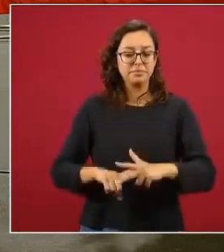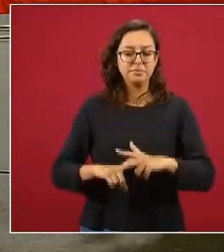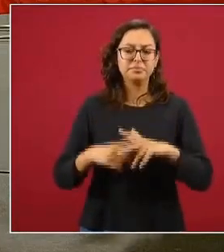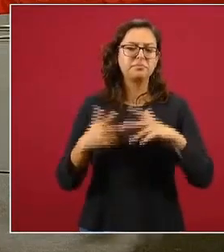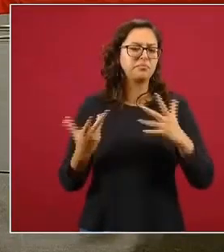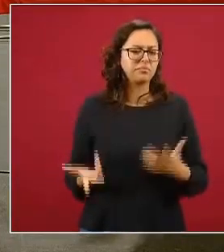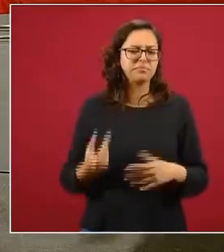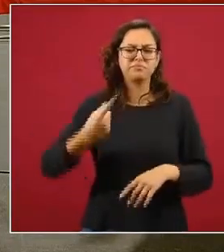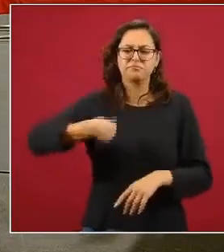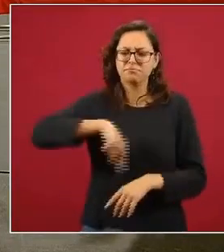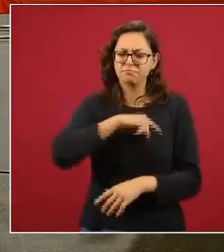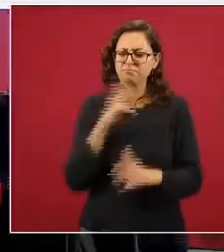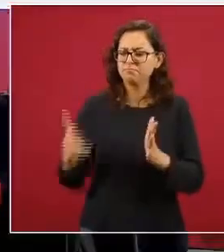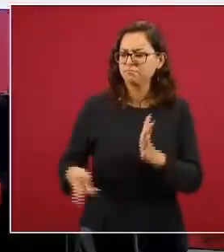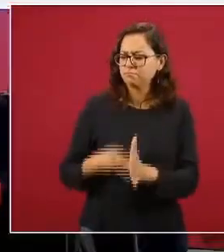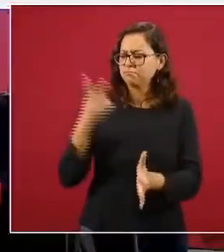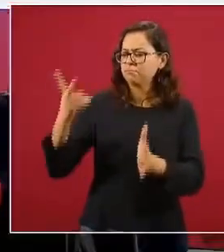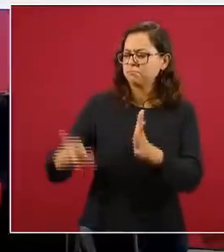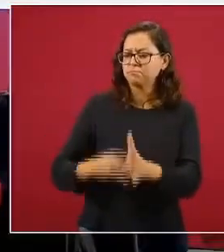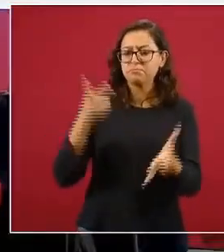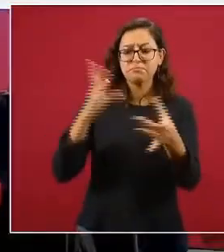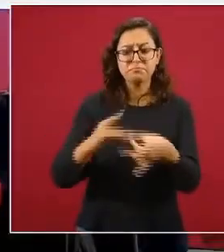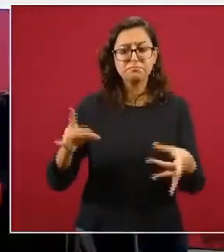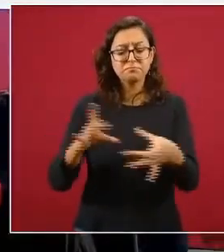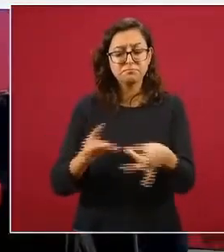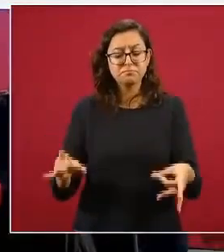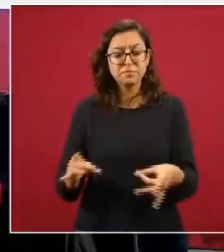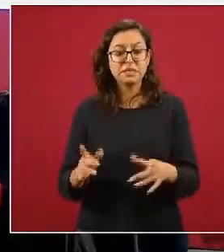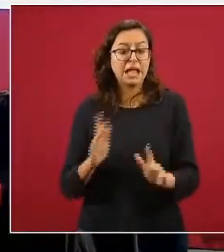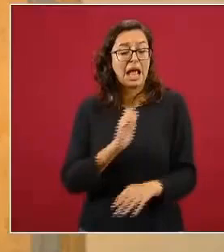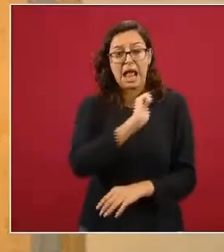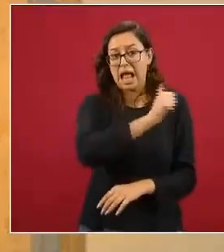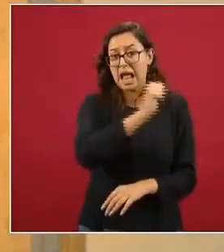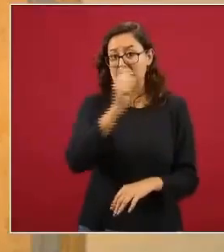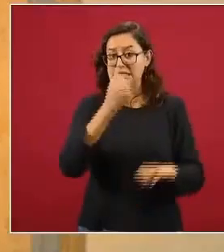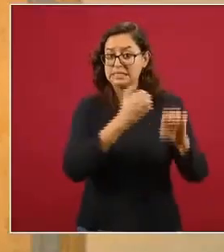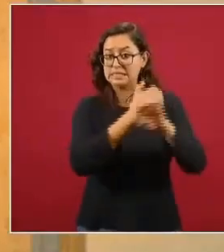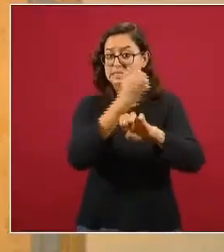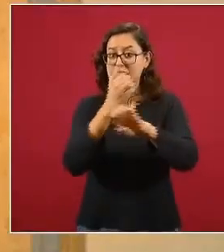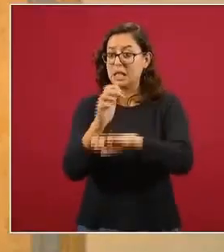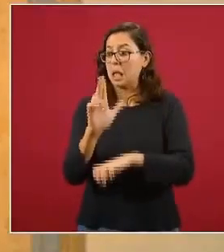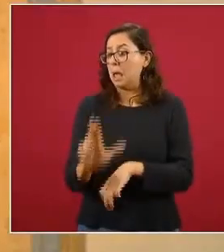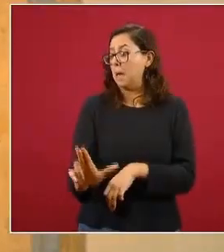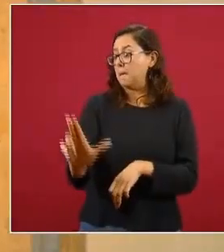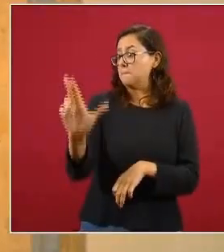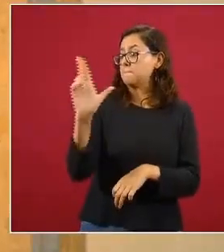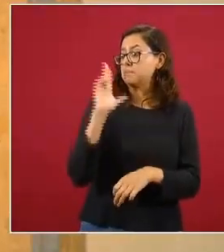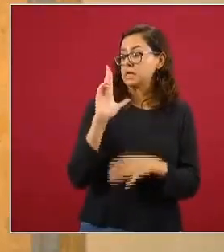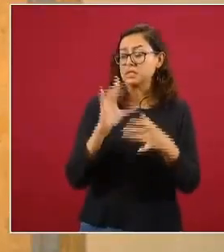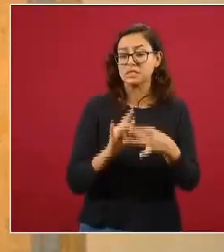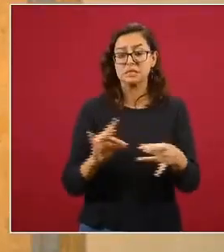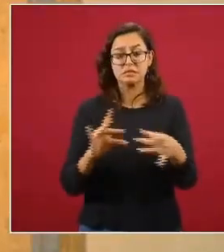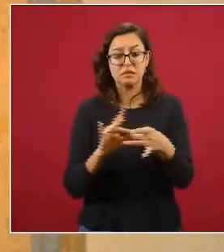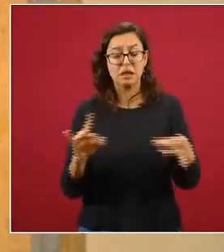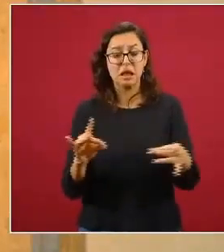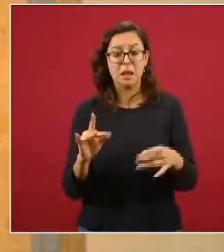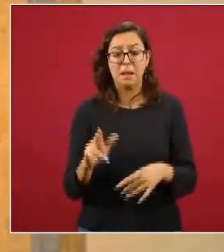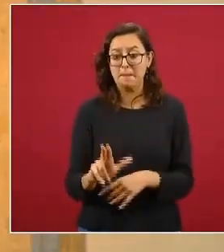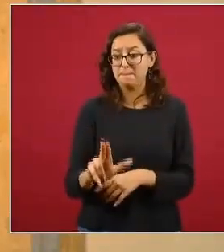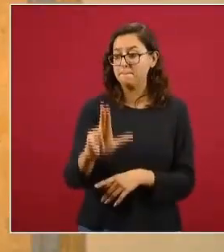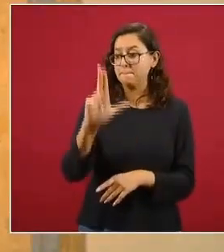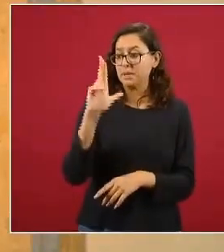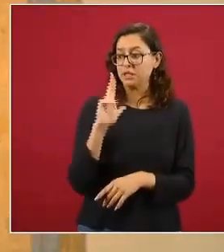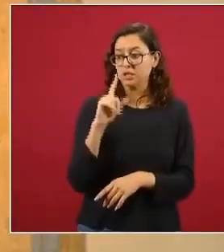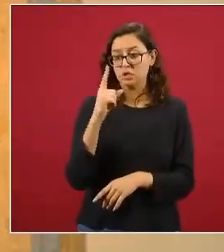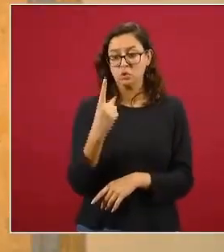presentamos de manera detallada para cada una de las entidades federativas el martes reciente, el martes 1 de